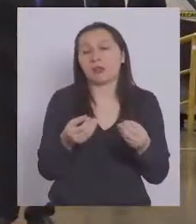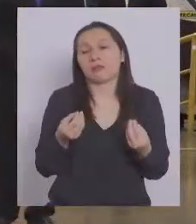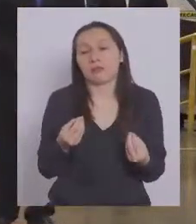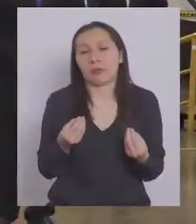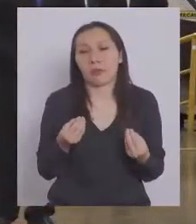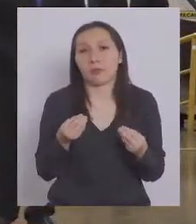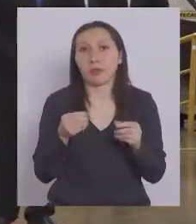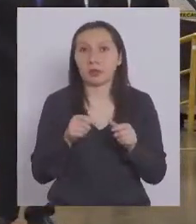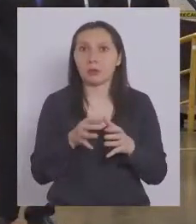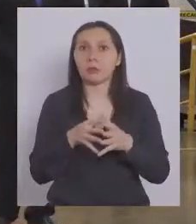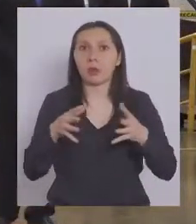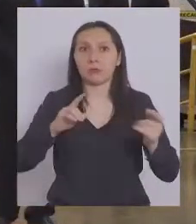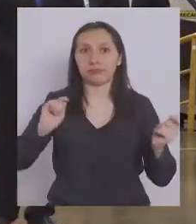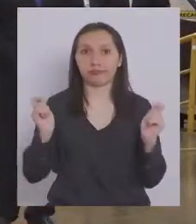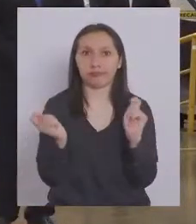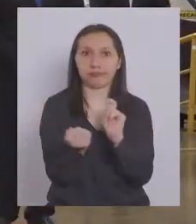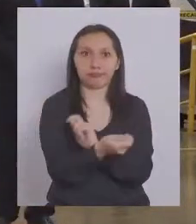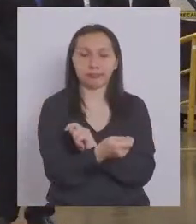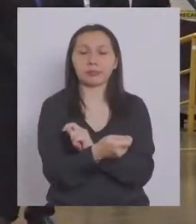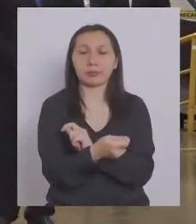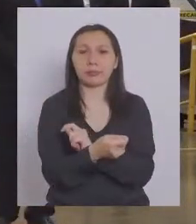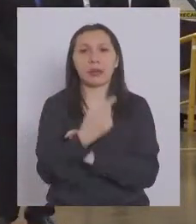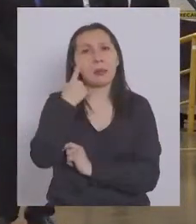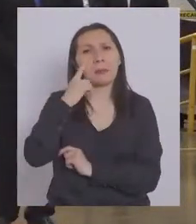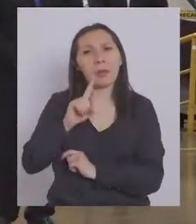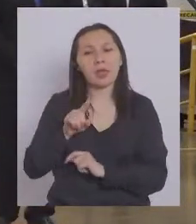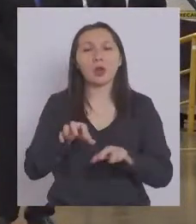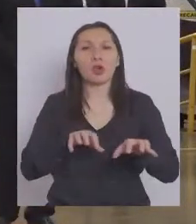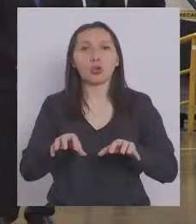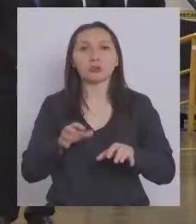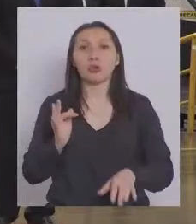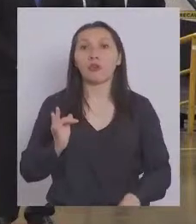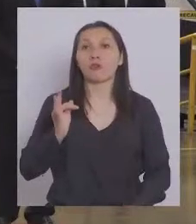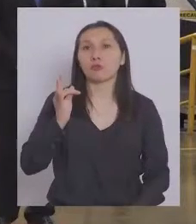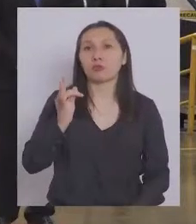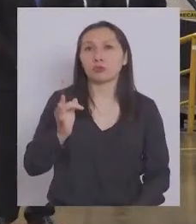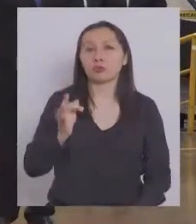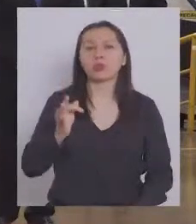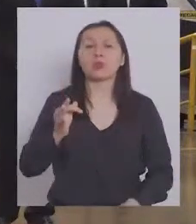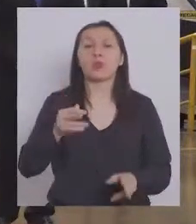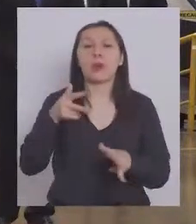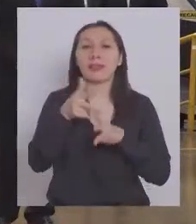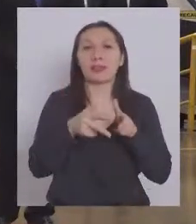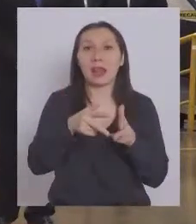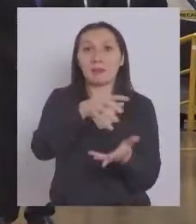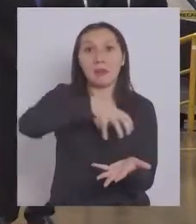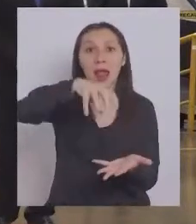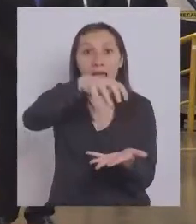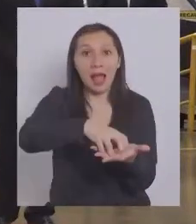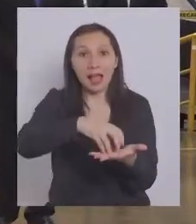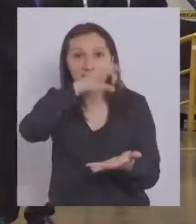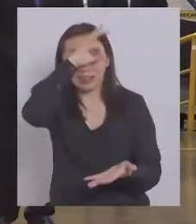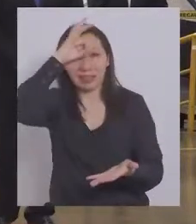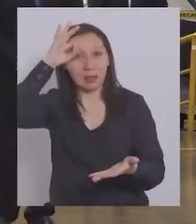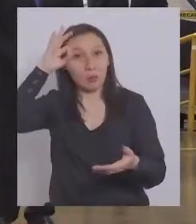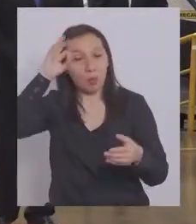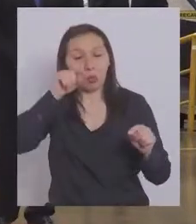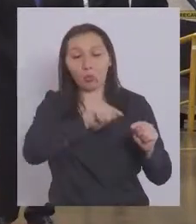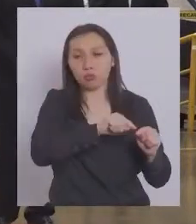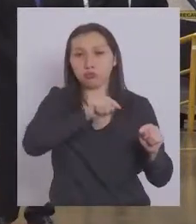sí mismos son una gran transformación, pero cosas como el futuro tren Padre Las Casas Temuco, que va